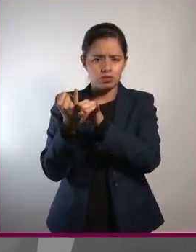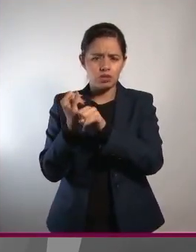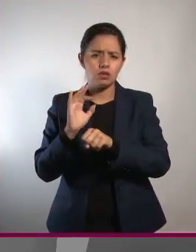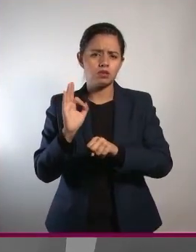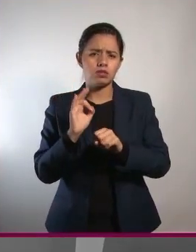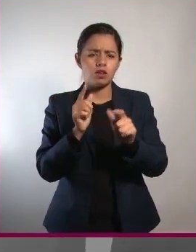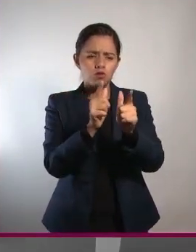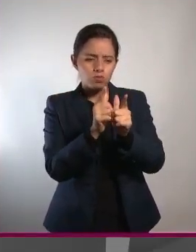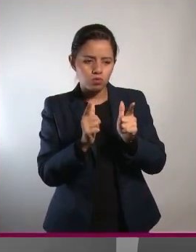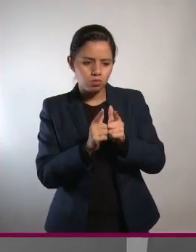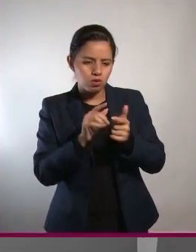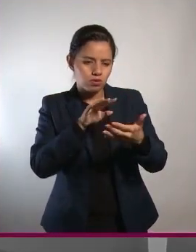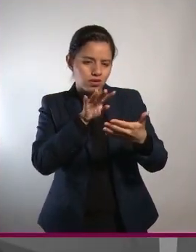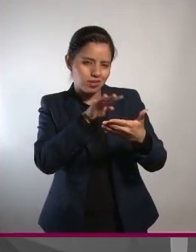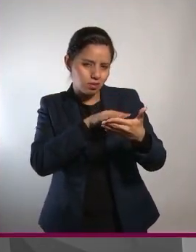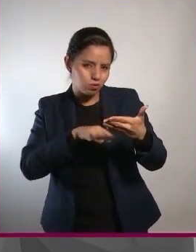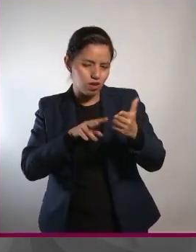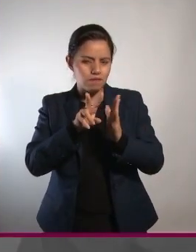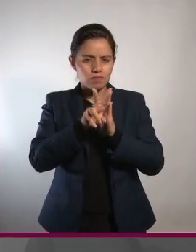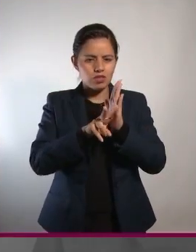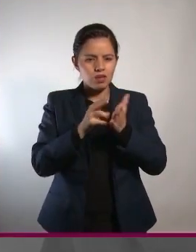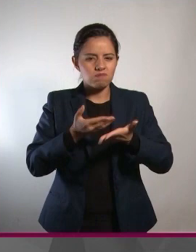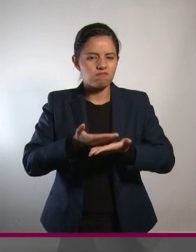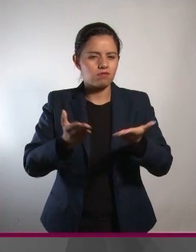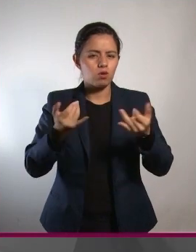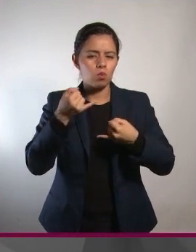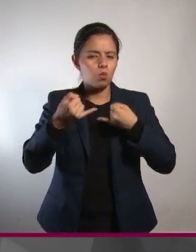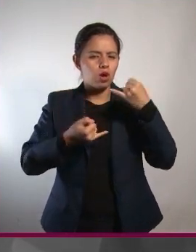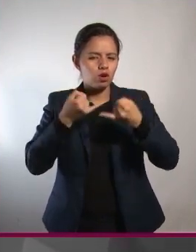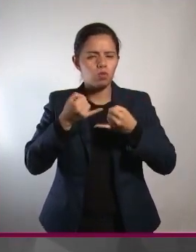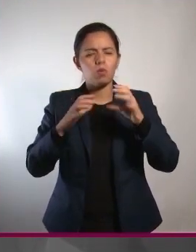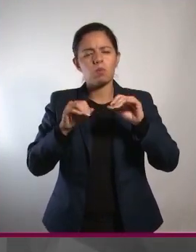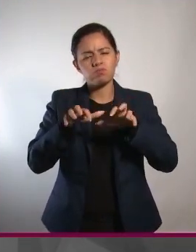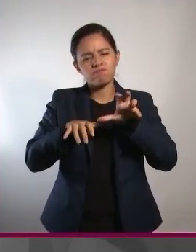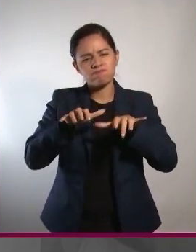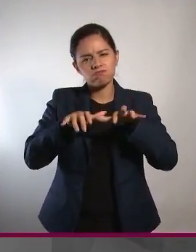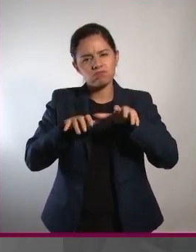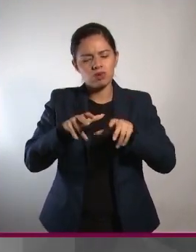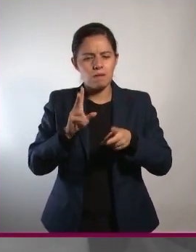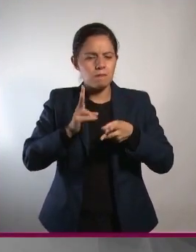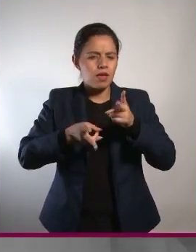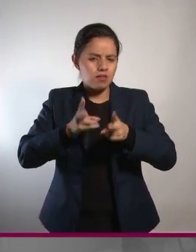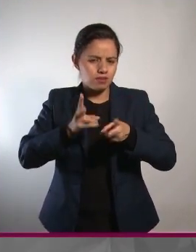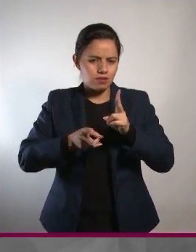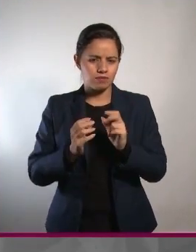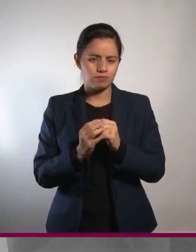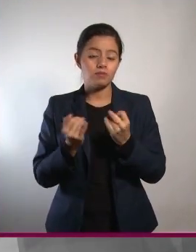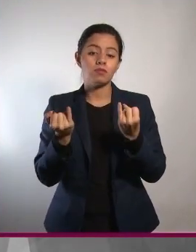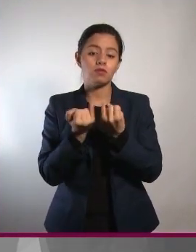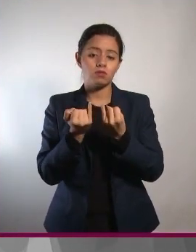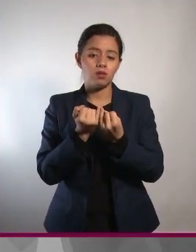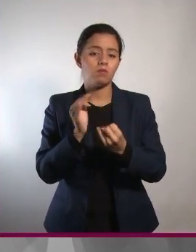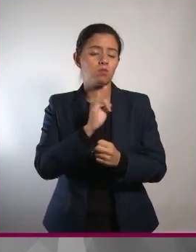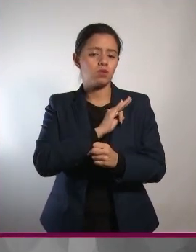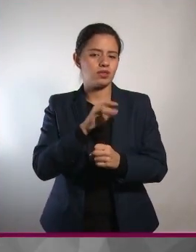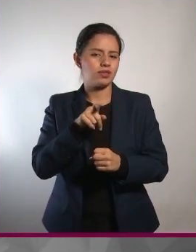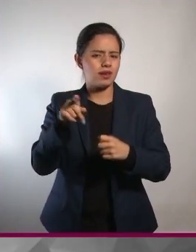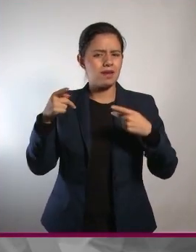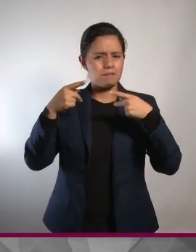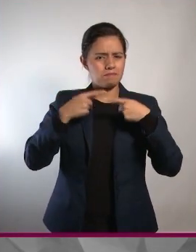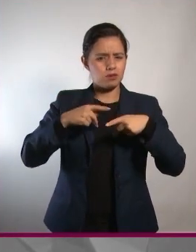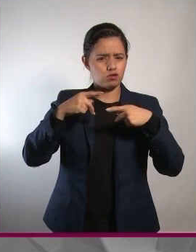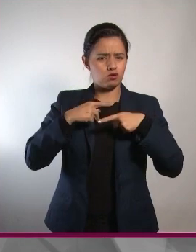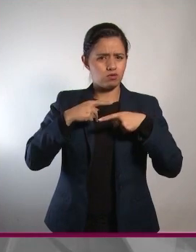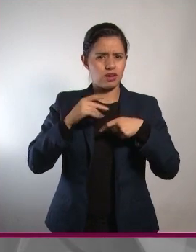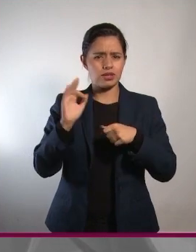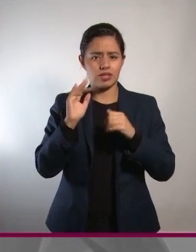lectura, compartir videos, jugar un juego con alguien o simplemente chatear. Este también puede ser un buen momento para reconectarte con las personas que viven